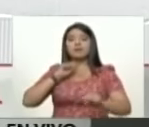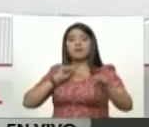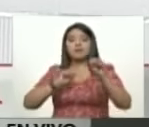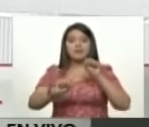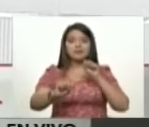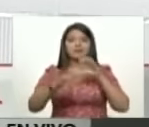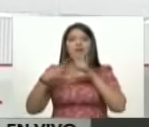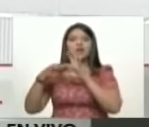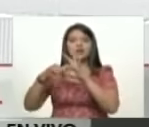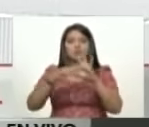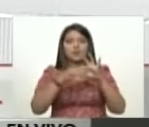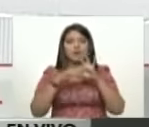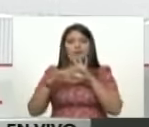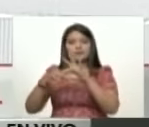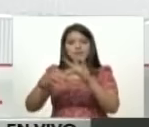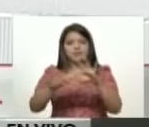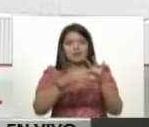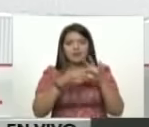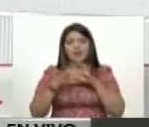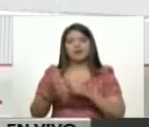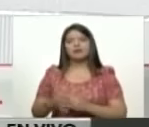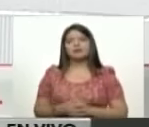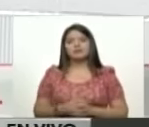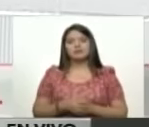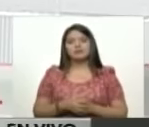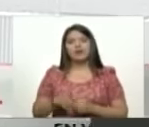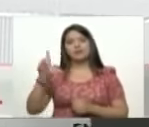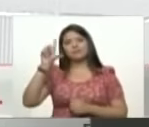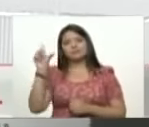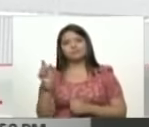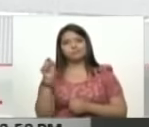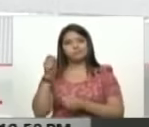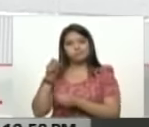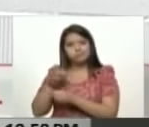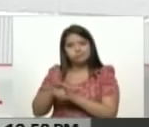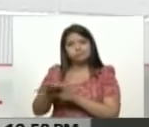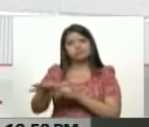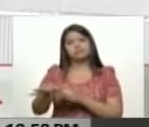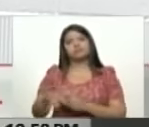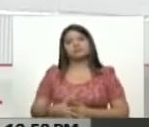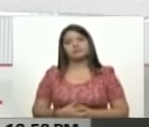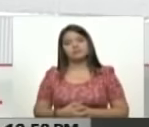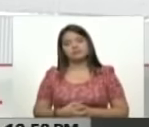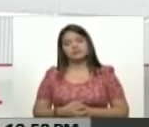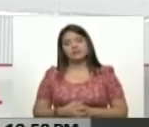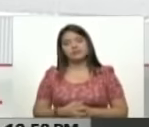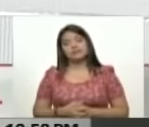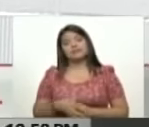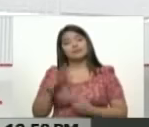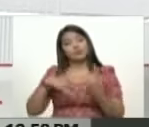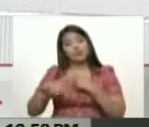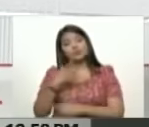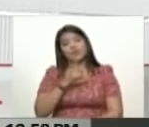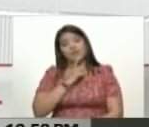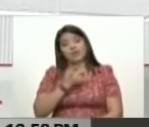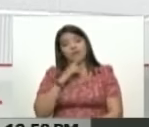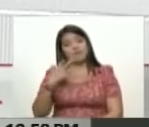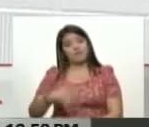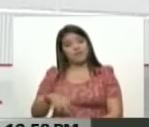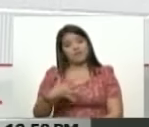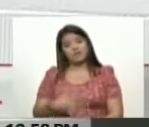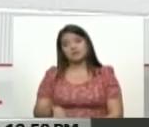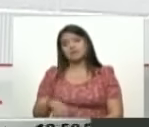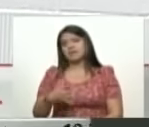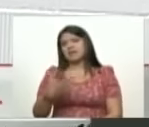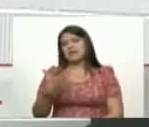la soberanía en la Guayana Esequiba. Fueron momentos duros. Sin asomo,